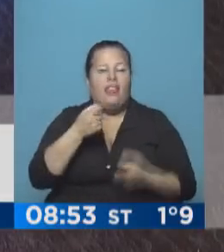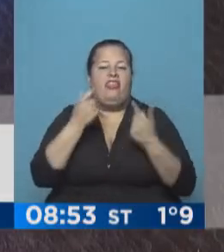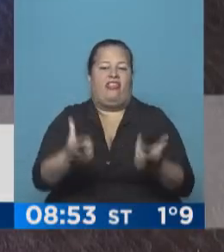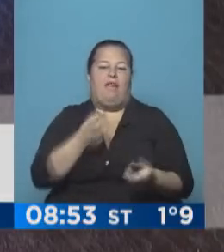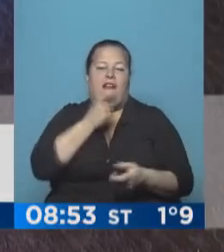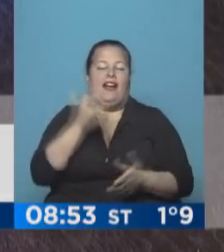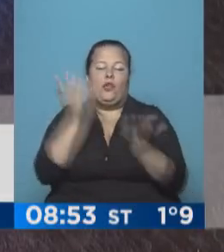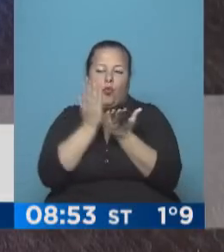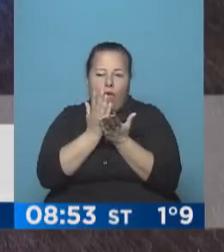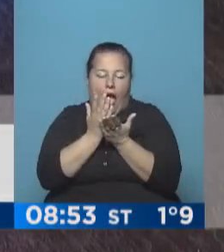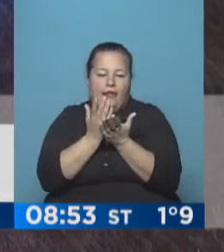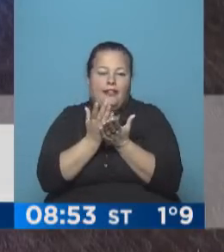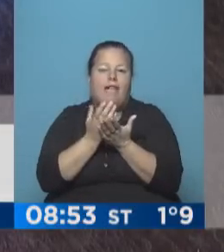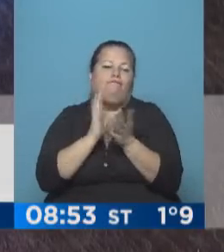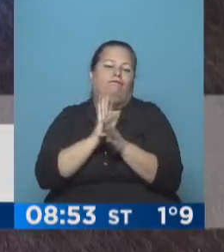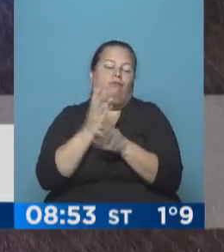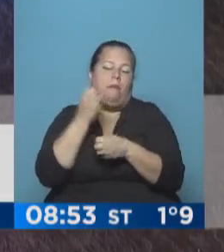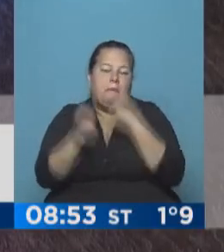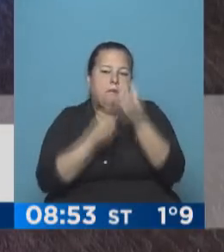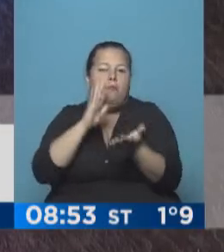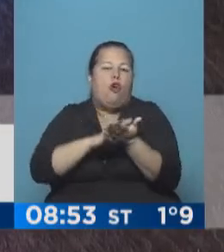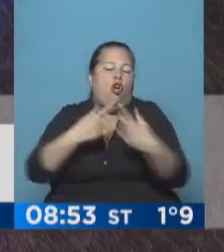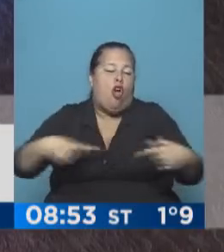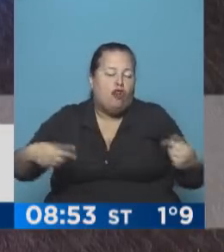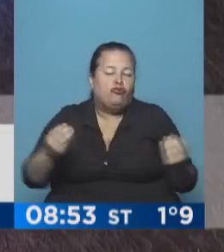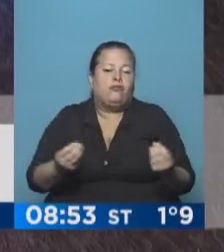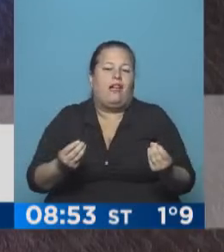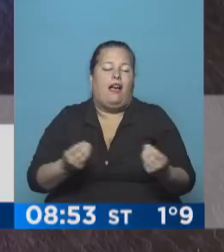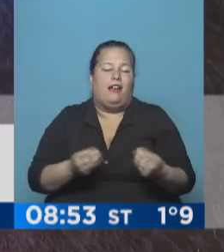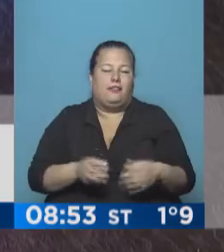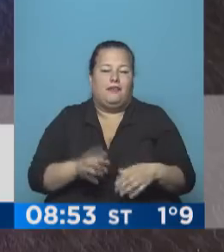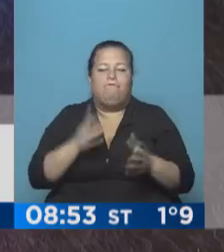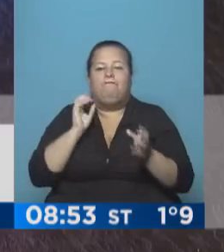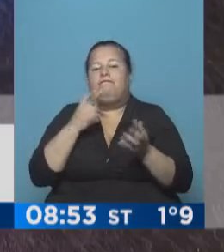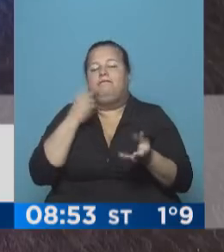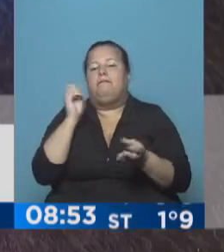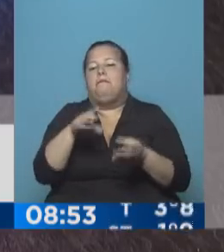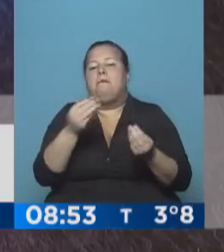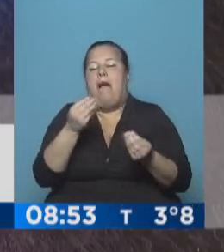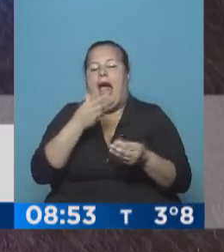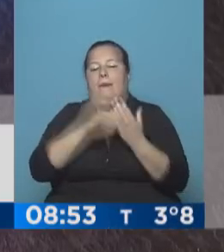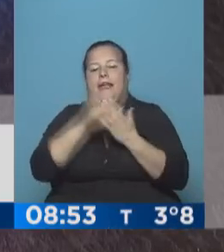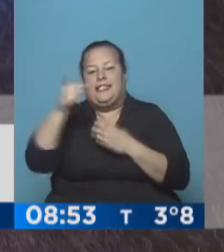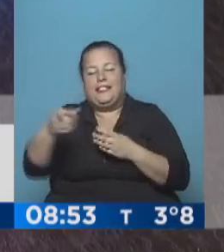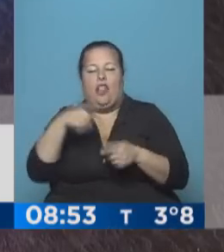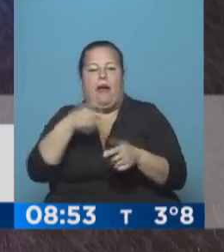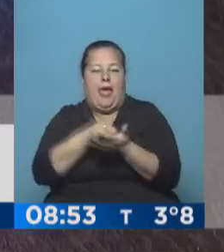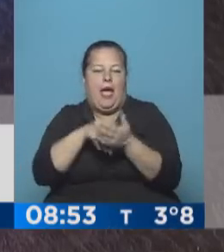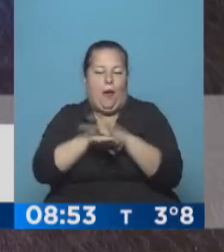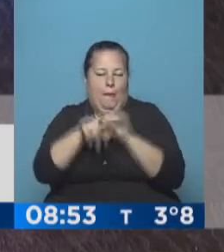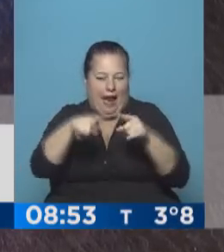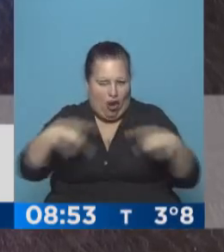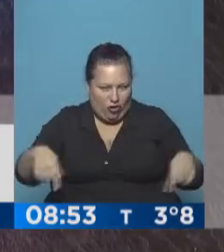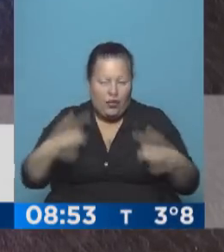a los estudiantes poder este digamos diseñar un producto por un digamos un depósito específico hacia el Ministerio para para este tipo de cosas